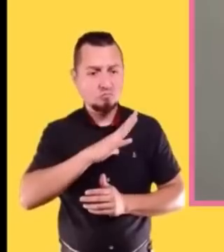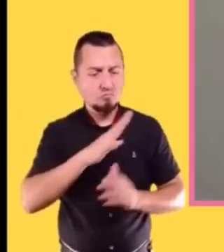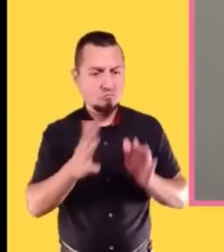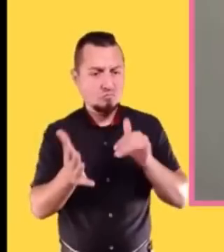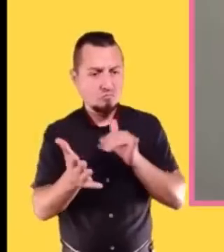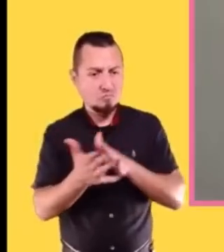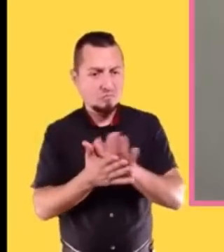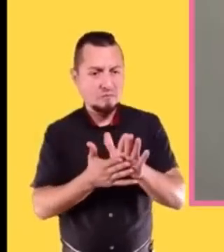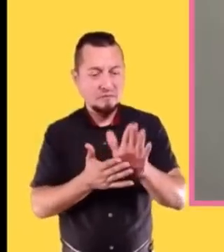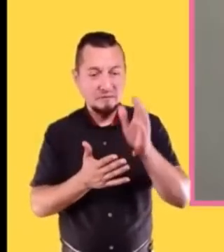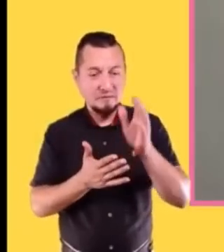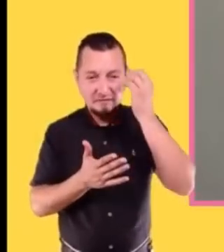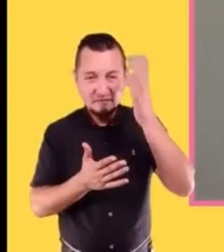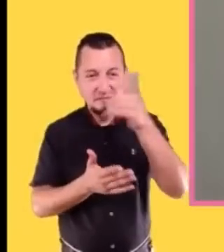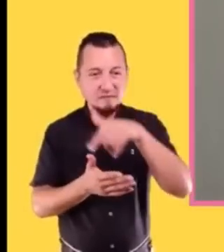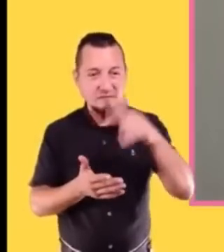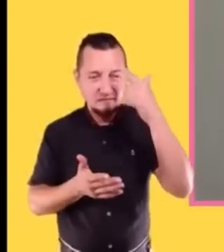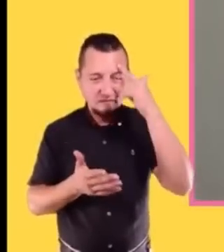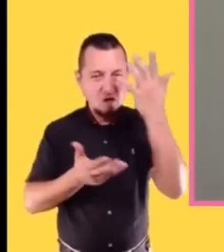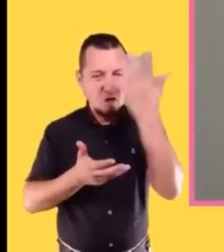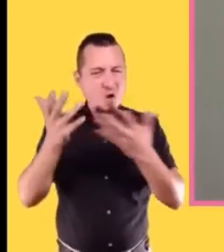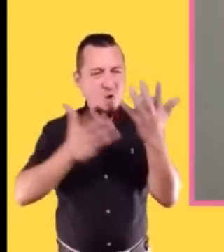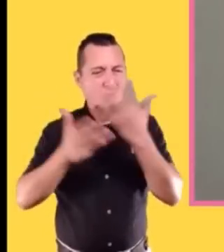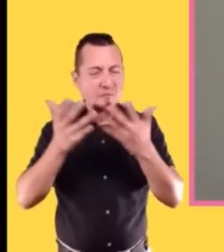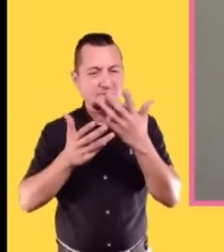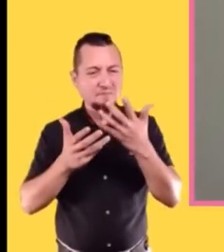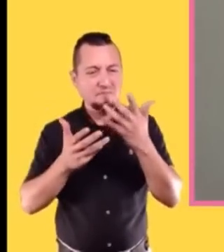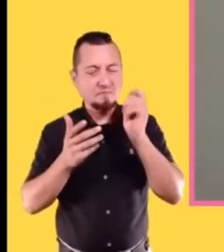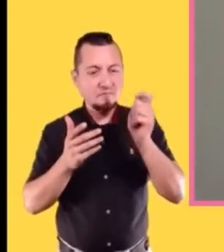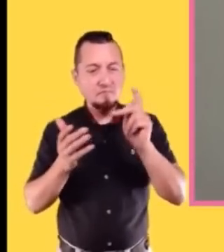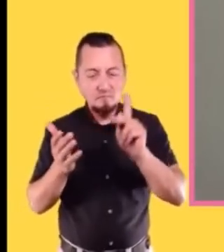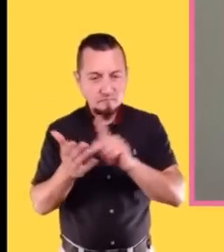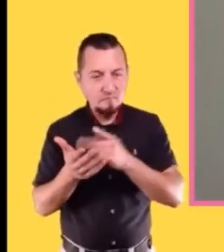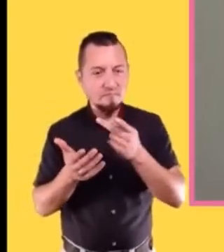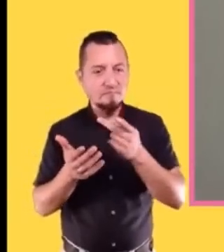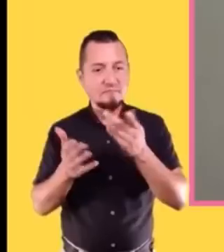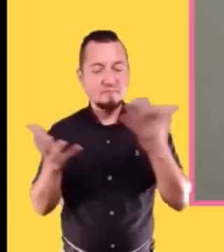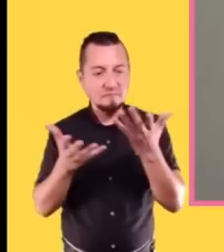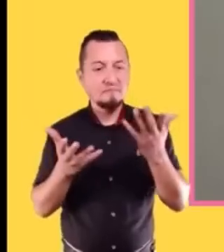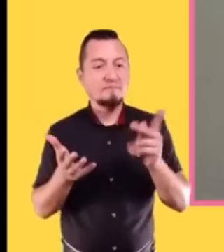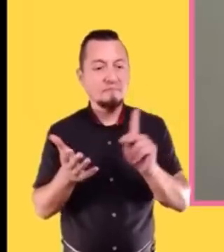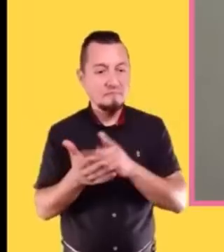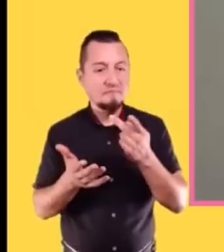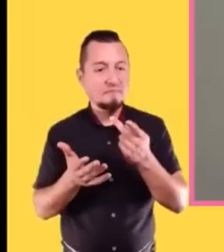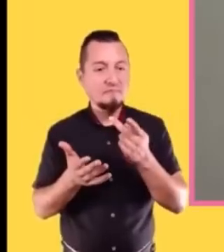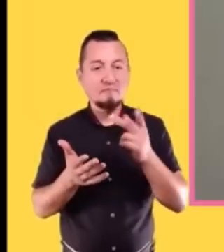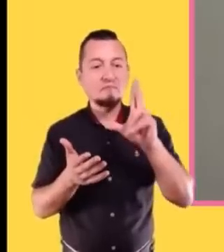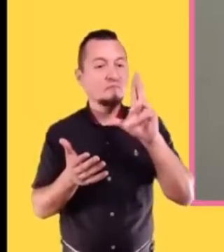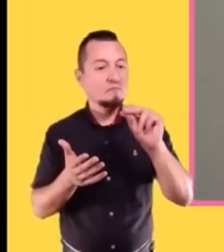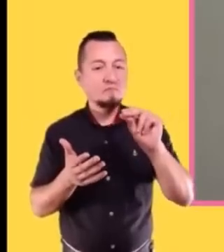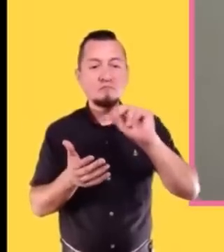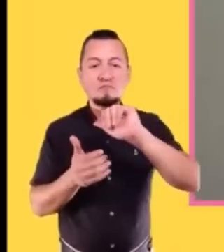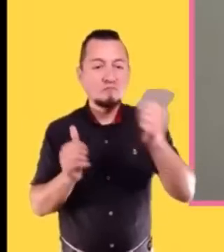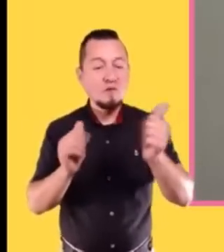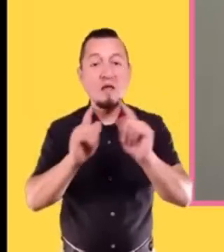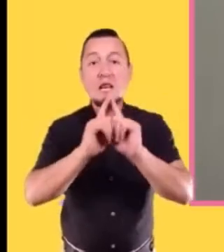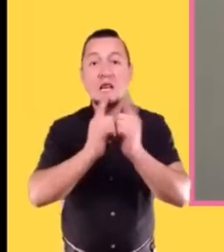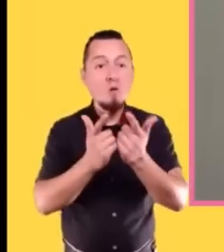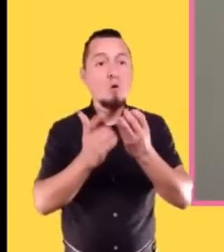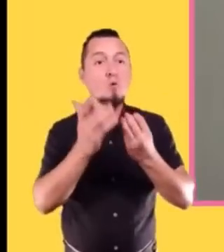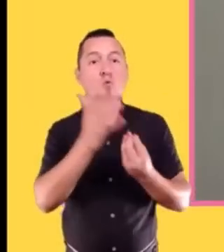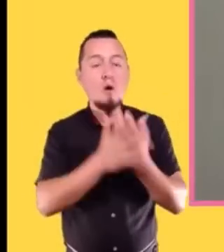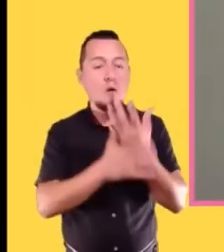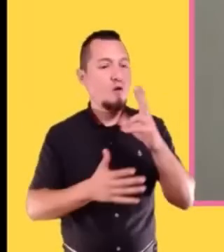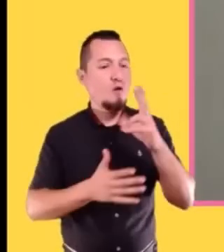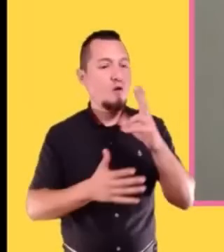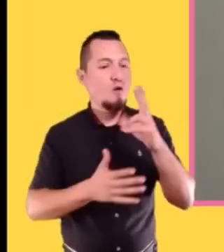eso, porque, lo digo contundentemente, para que no haya confusión en eso. No vamos a generar otros libros de texto, o sea, eso no. Lo que